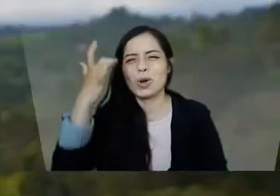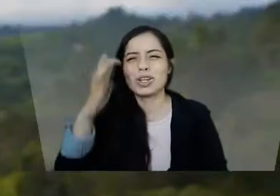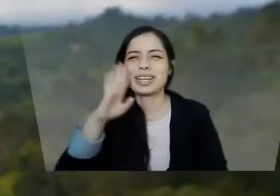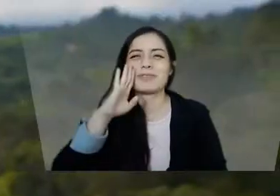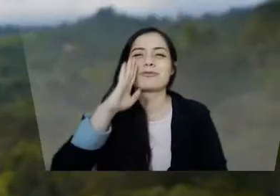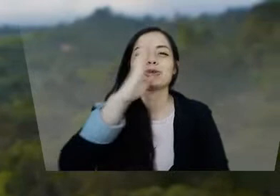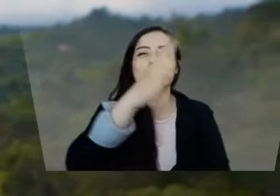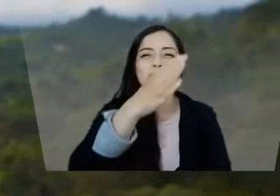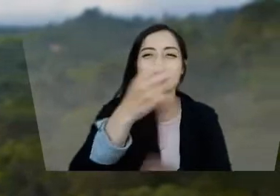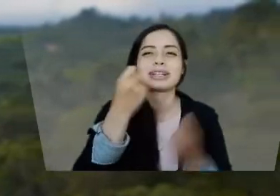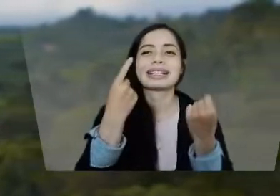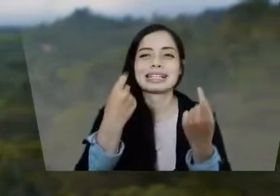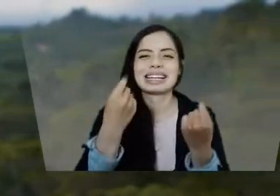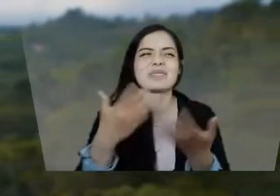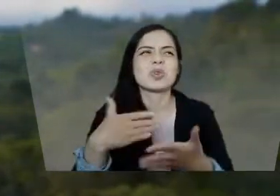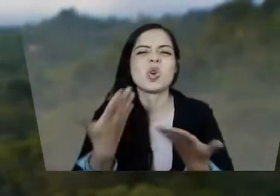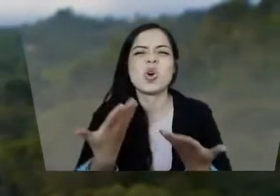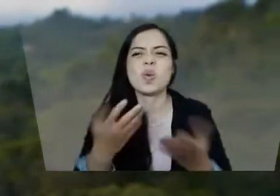curso.